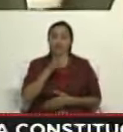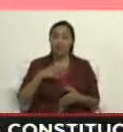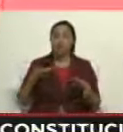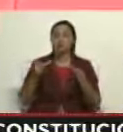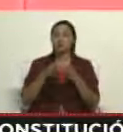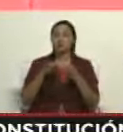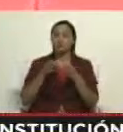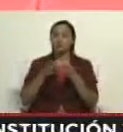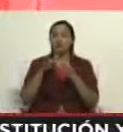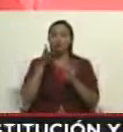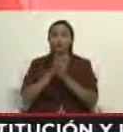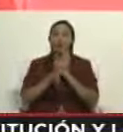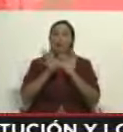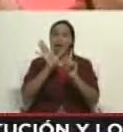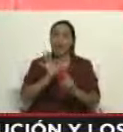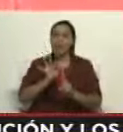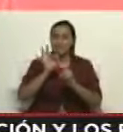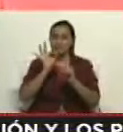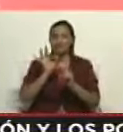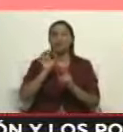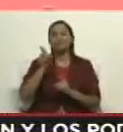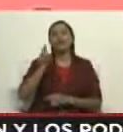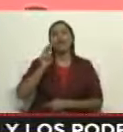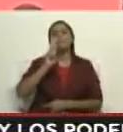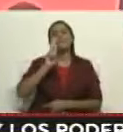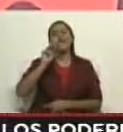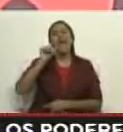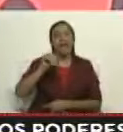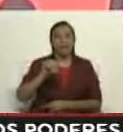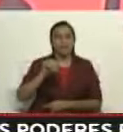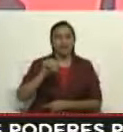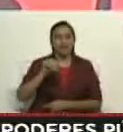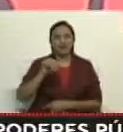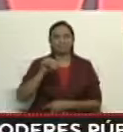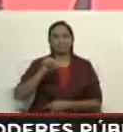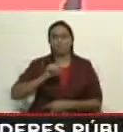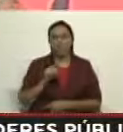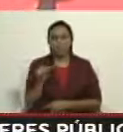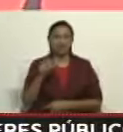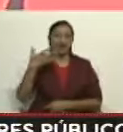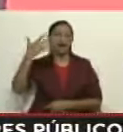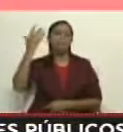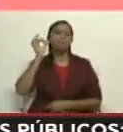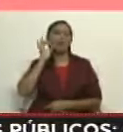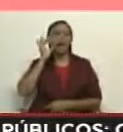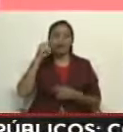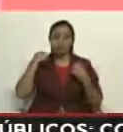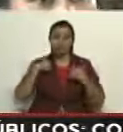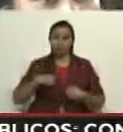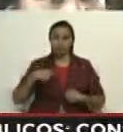especiales de la Policía Metropolitana para aquella época. Y a mí me tocó recorrer en un